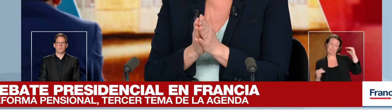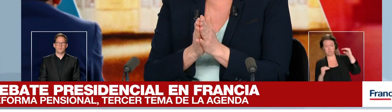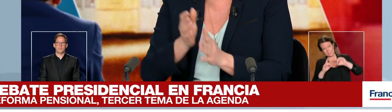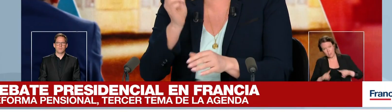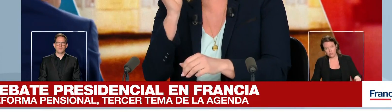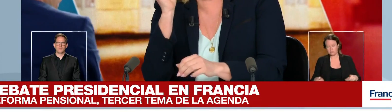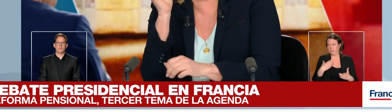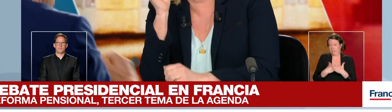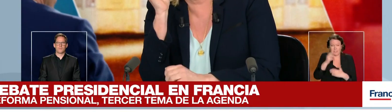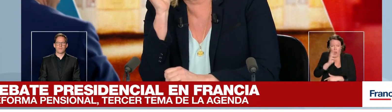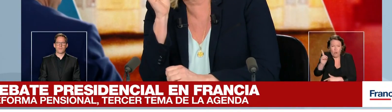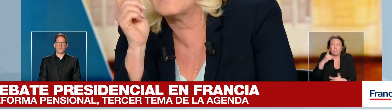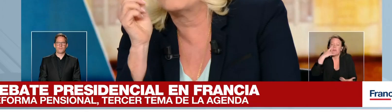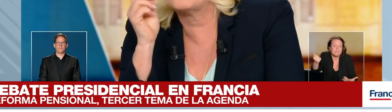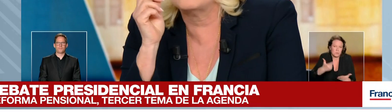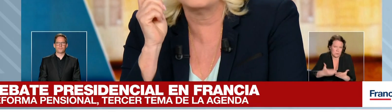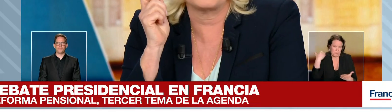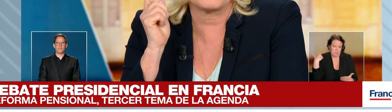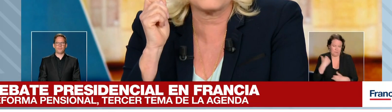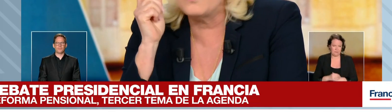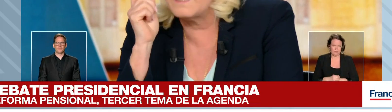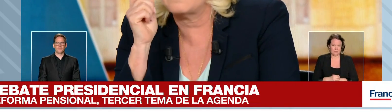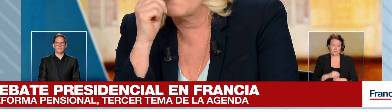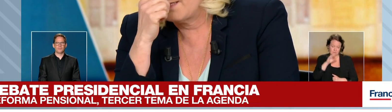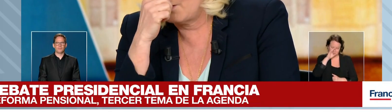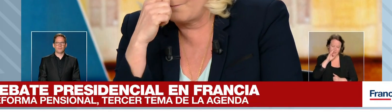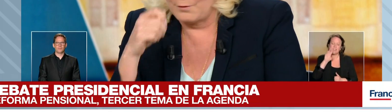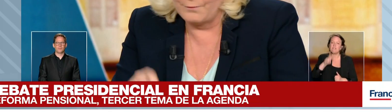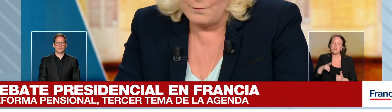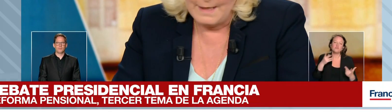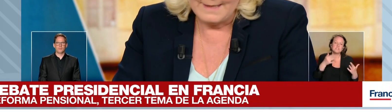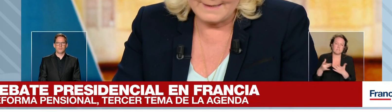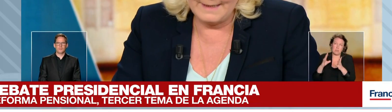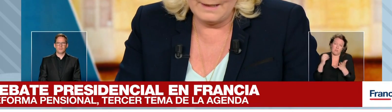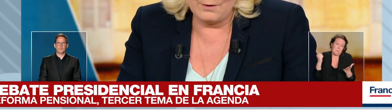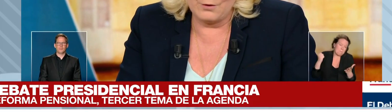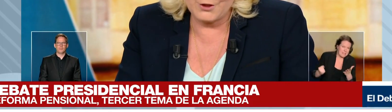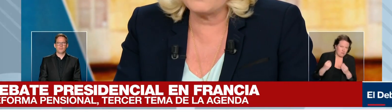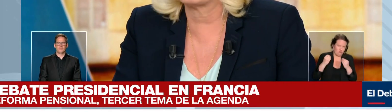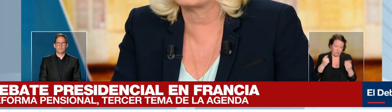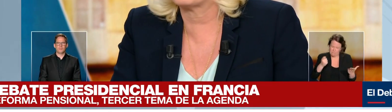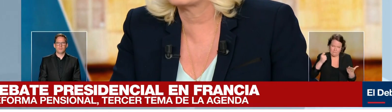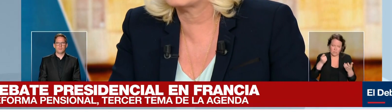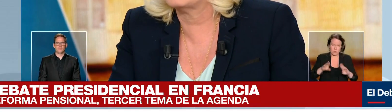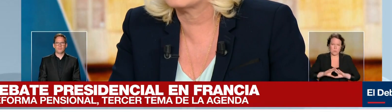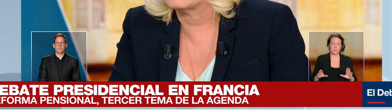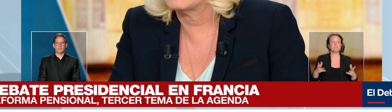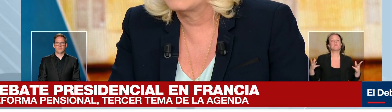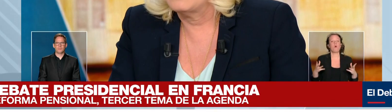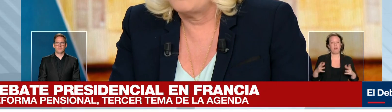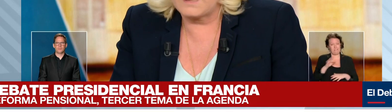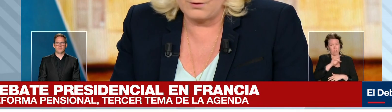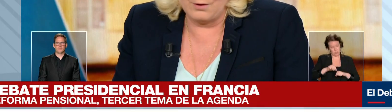absoluto. Y quizás la cifra más cruel para usted es la cifra